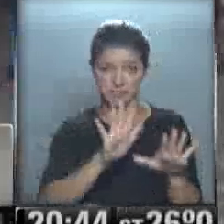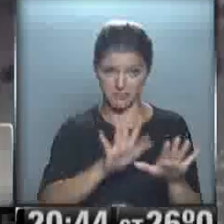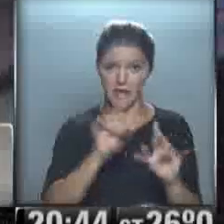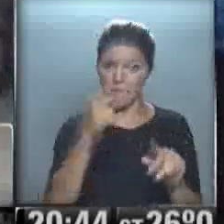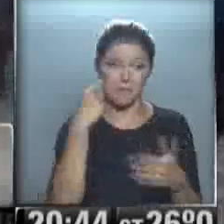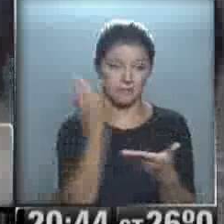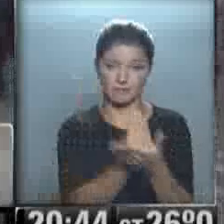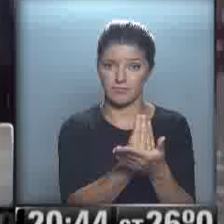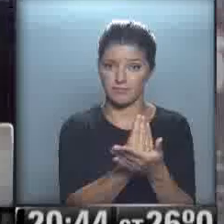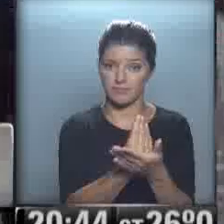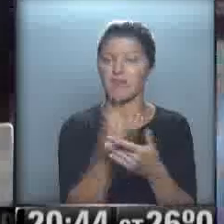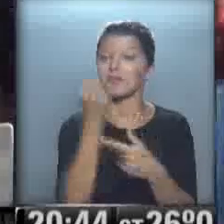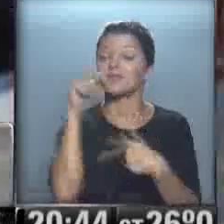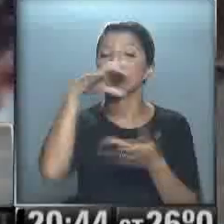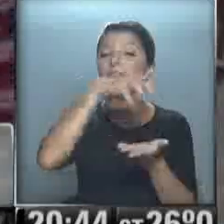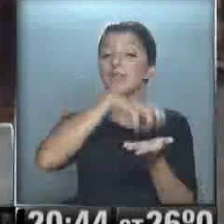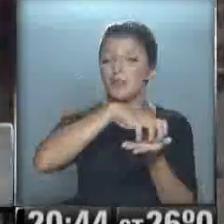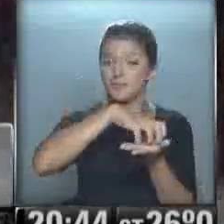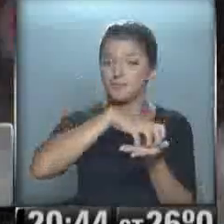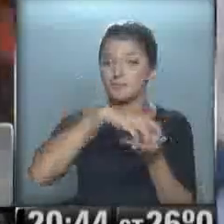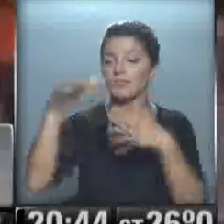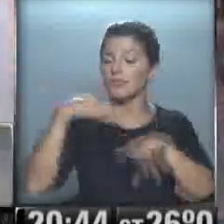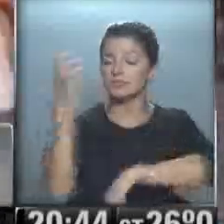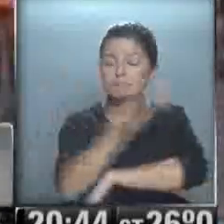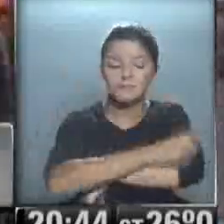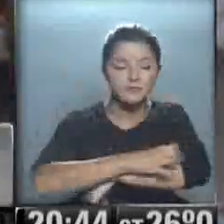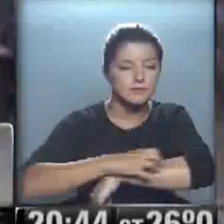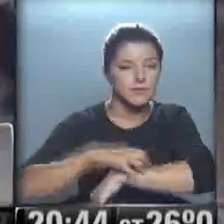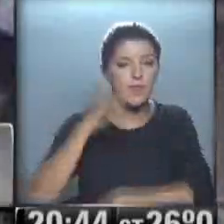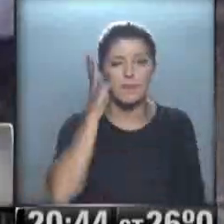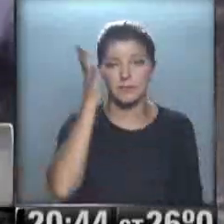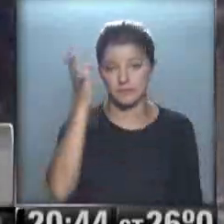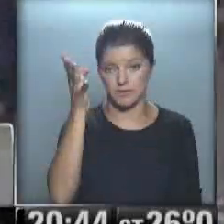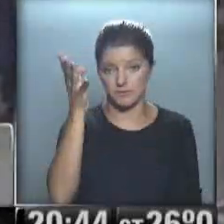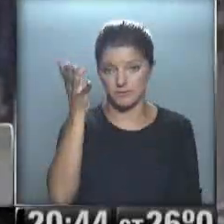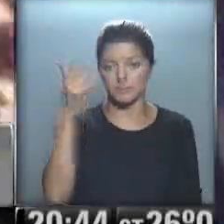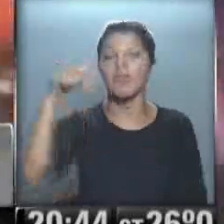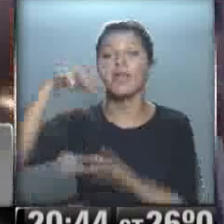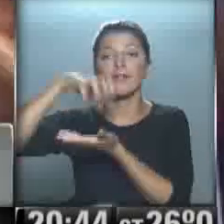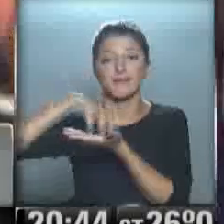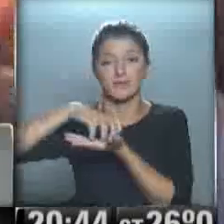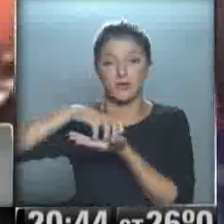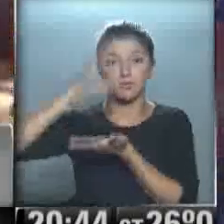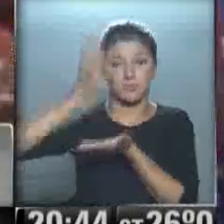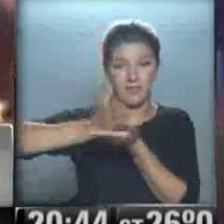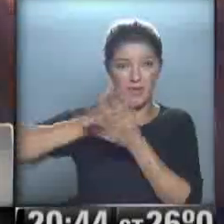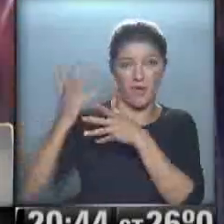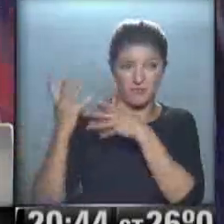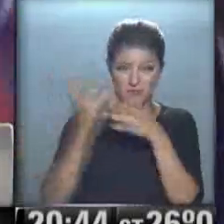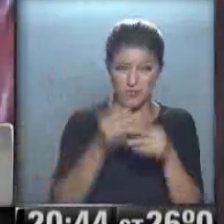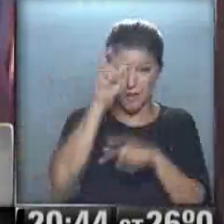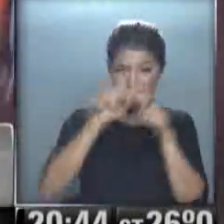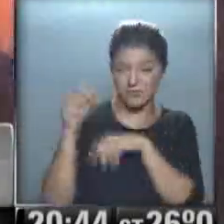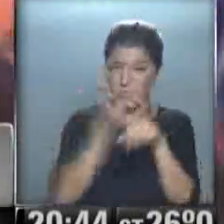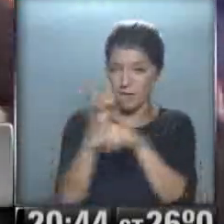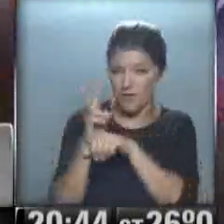viven, según este organismo, en pésimas condiciones. La Dirección General de Ayuda Humanitaria y Protección Civil